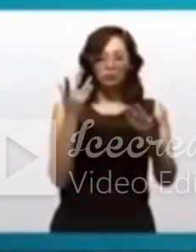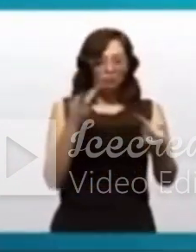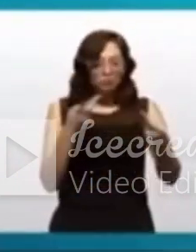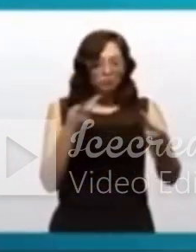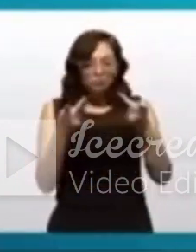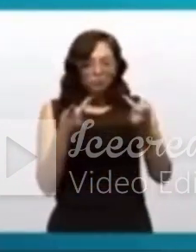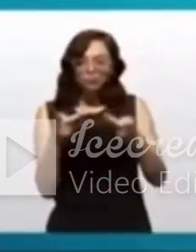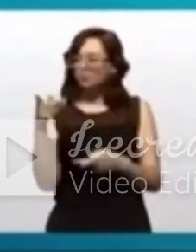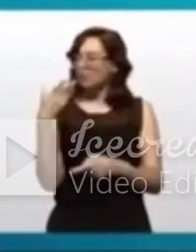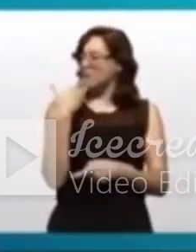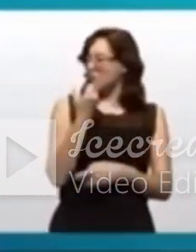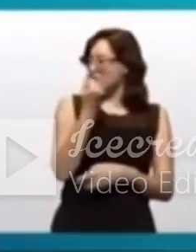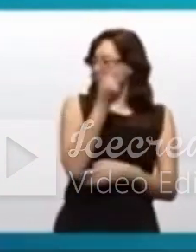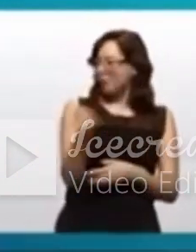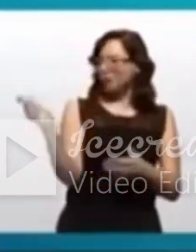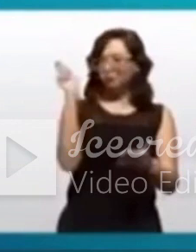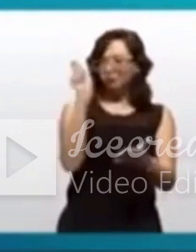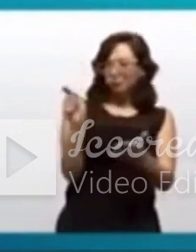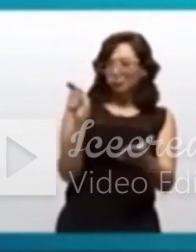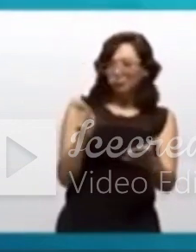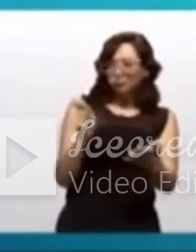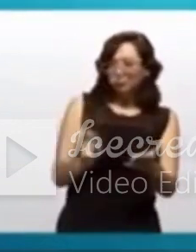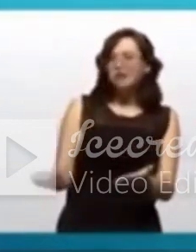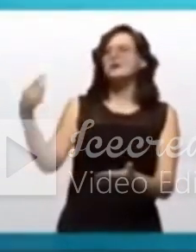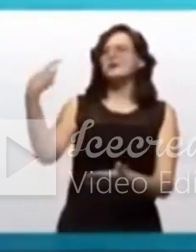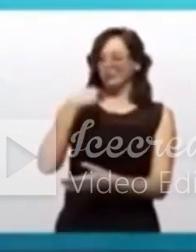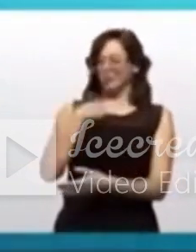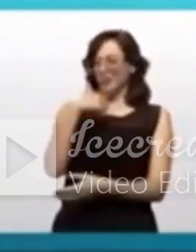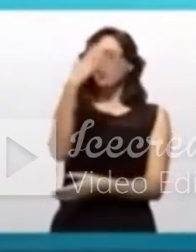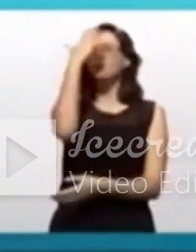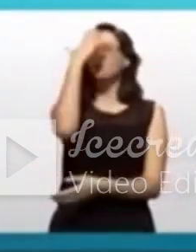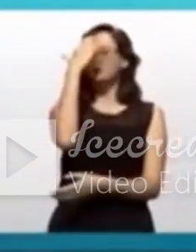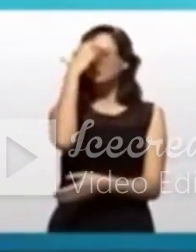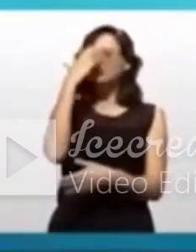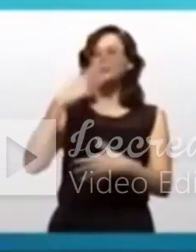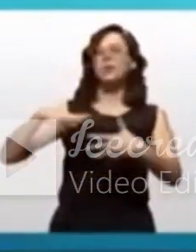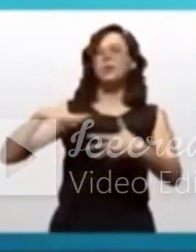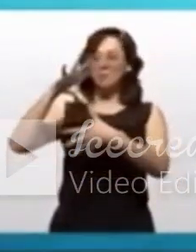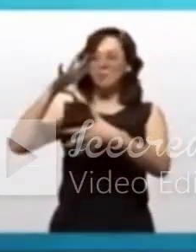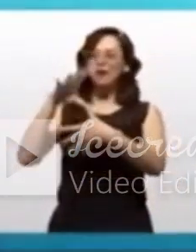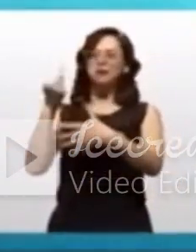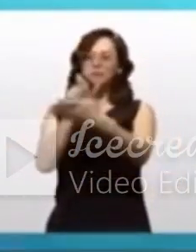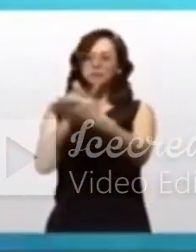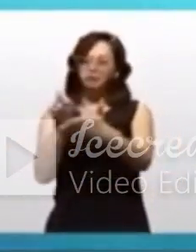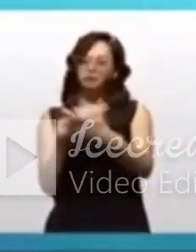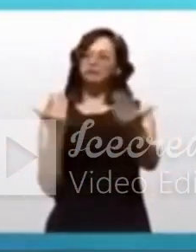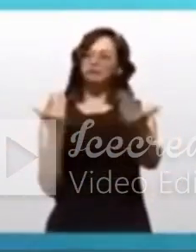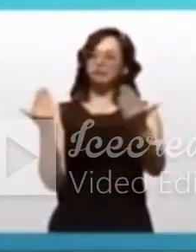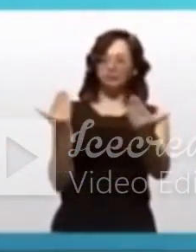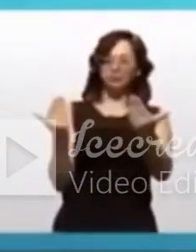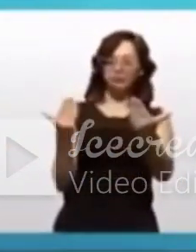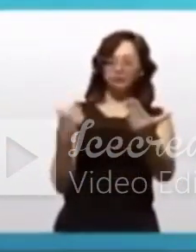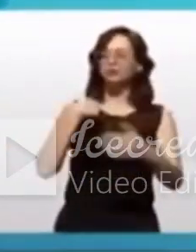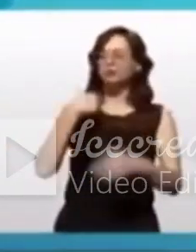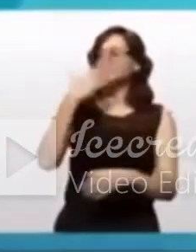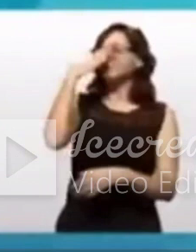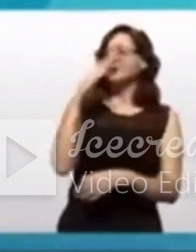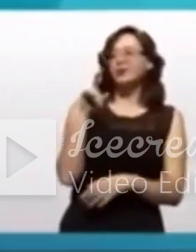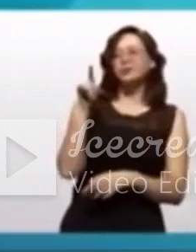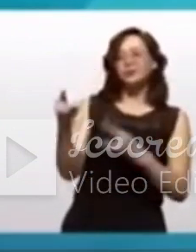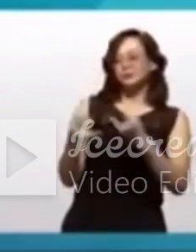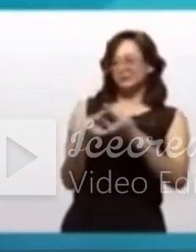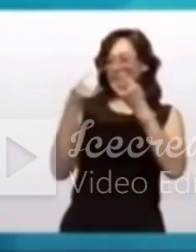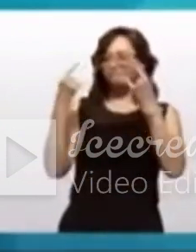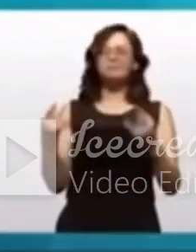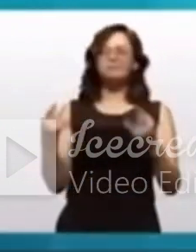de la maestra, pues conozco un poco la prosa narrativa de nuestra América y comparativamente sé muy bien que tus relatos tienen toda la